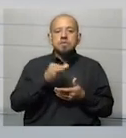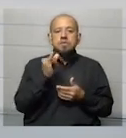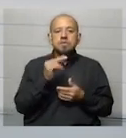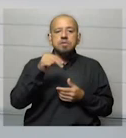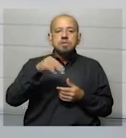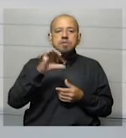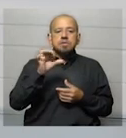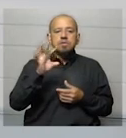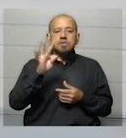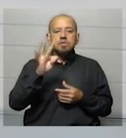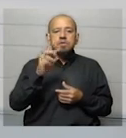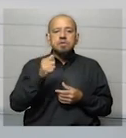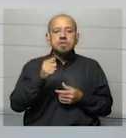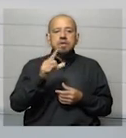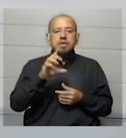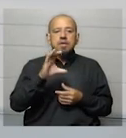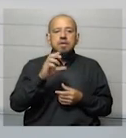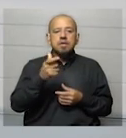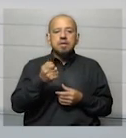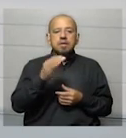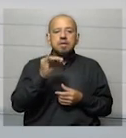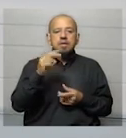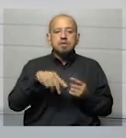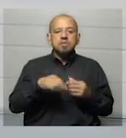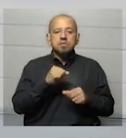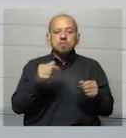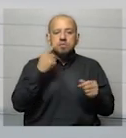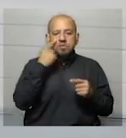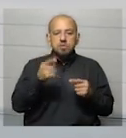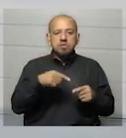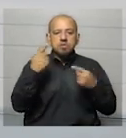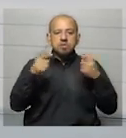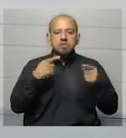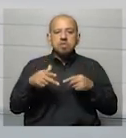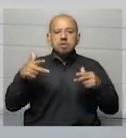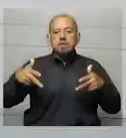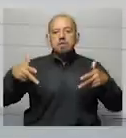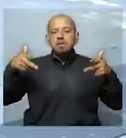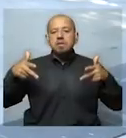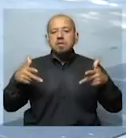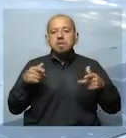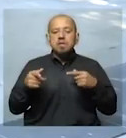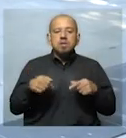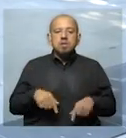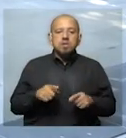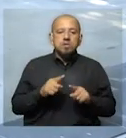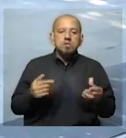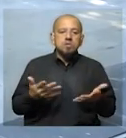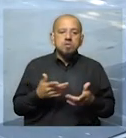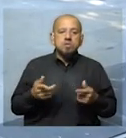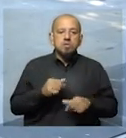un museo del monitor, donde también el público puede ver de repente las distintas cámaras que hemos usado, no las cámaras que estamos usando